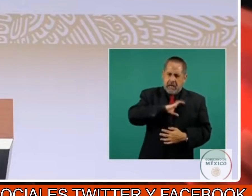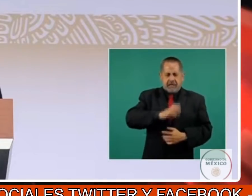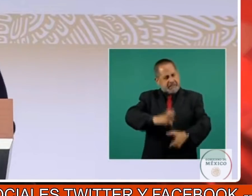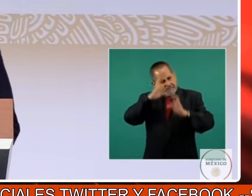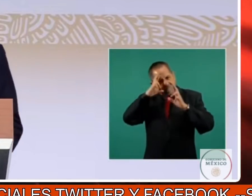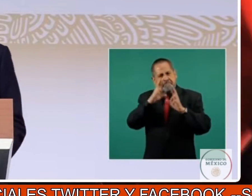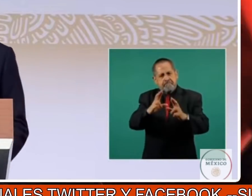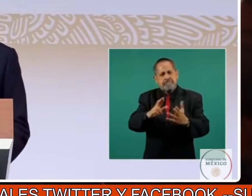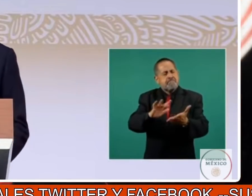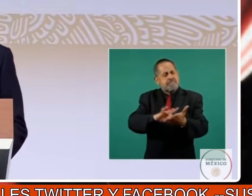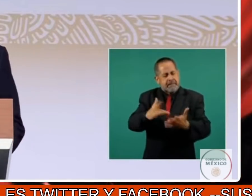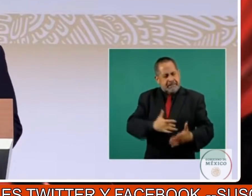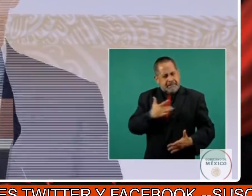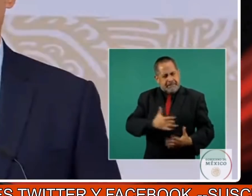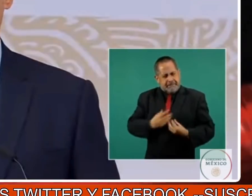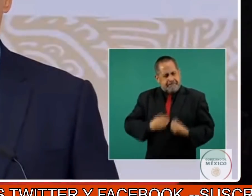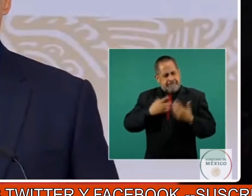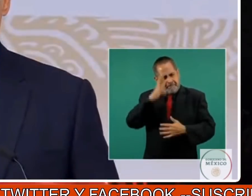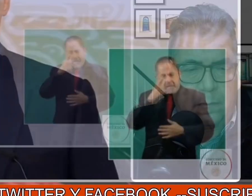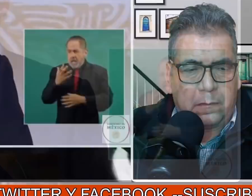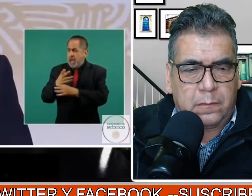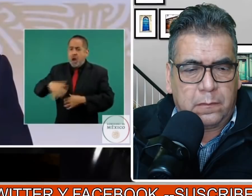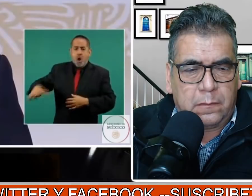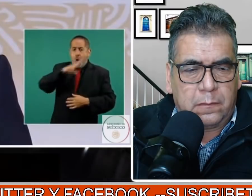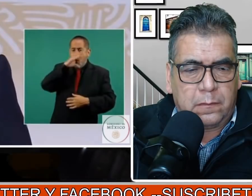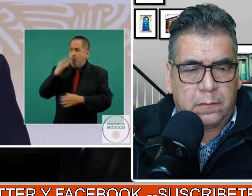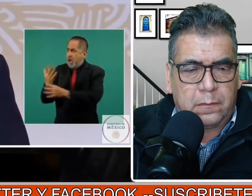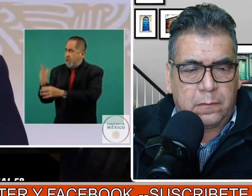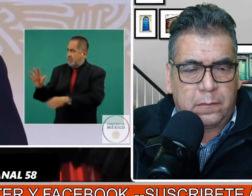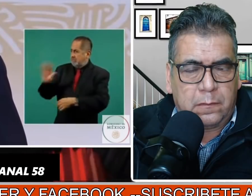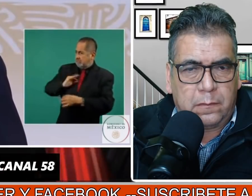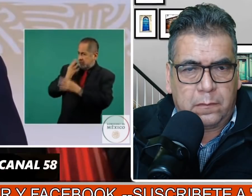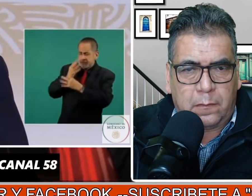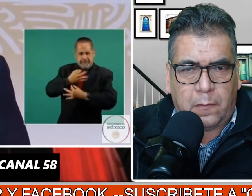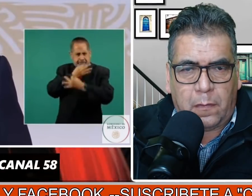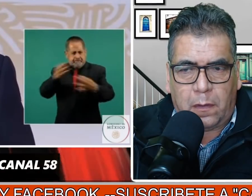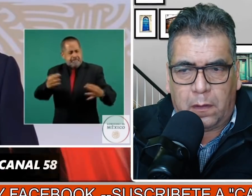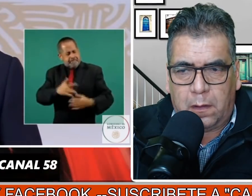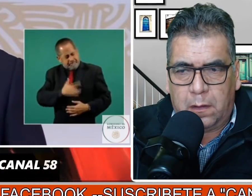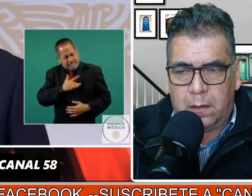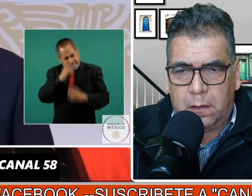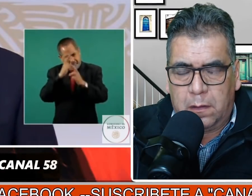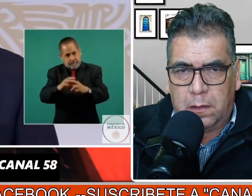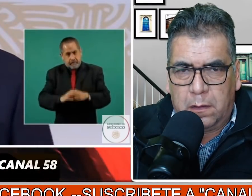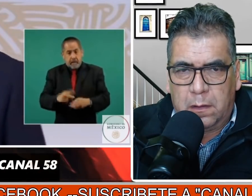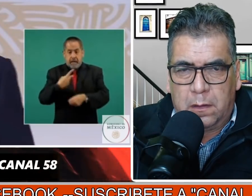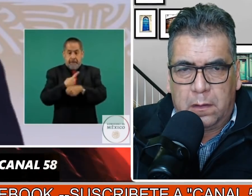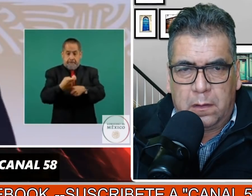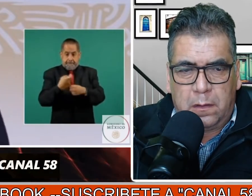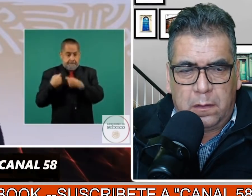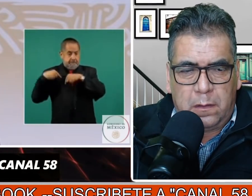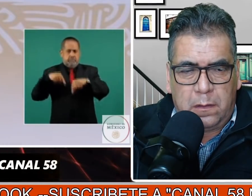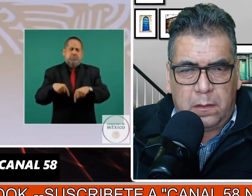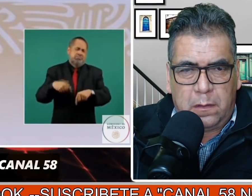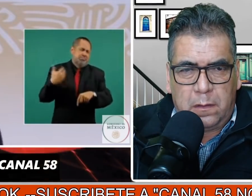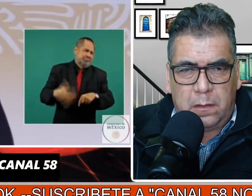que agradezco profundamente en nombre de mi pueblo la decisión de invitarnos tiene un valor inconmensurablemente